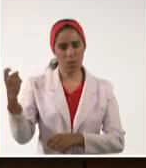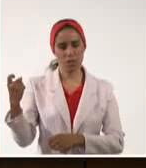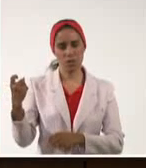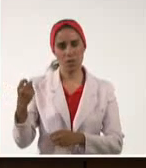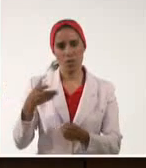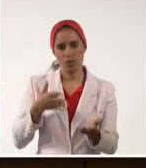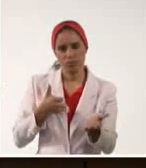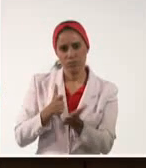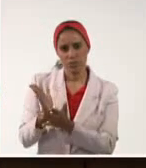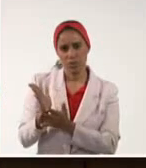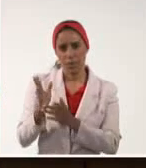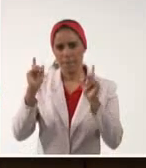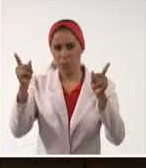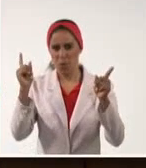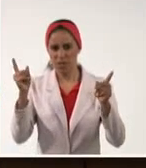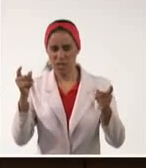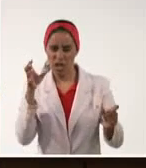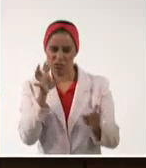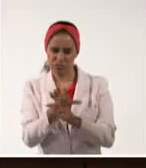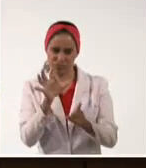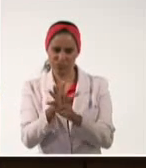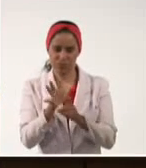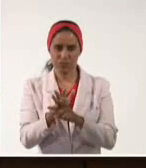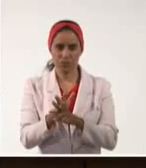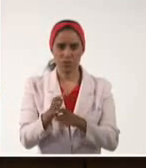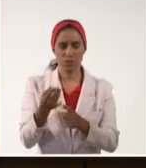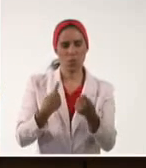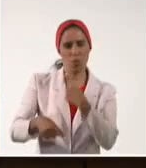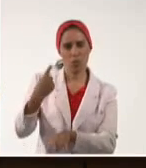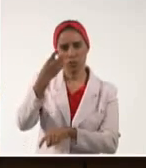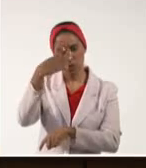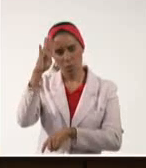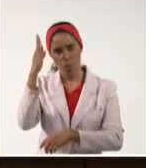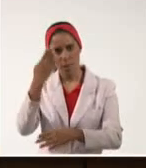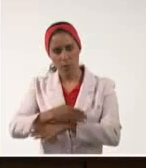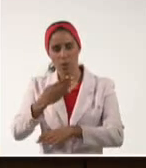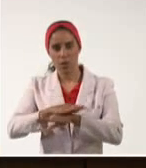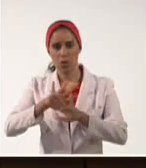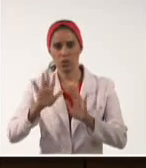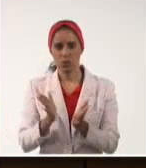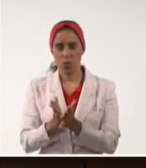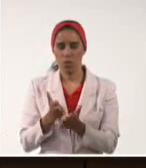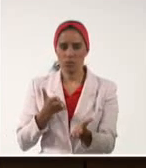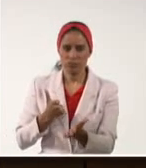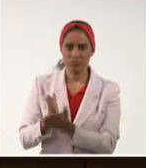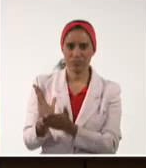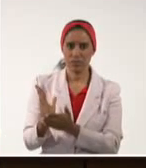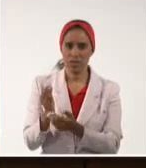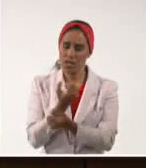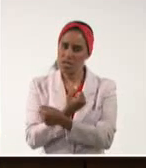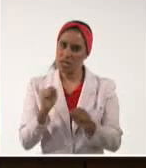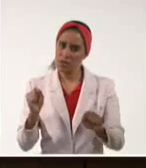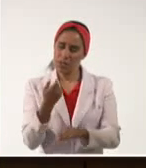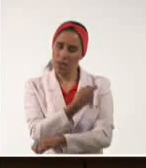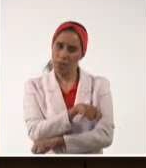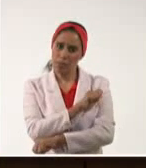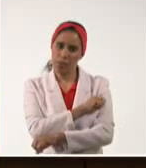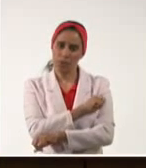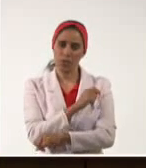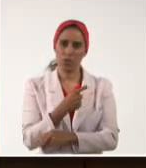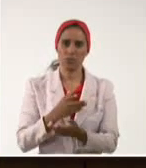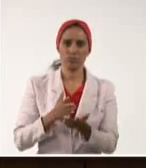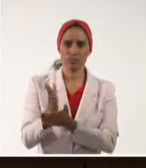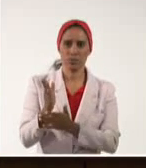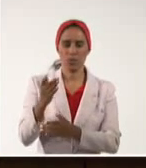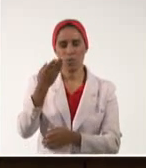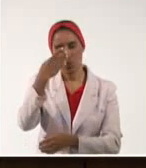la política de persecución y cerco a Cuba y el ideal de prosperidad para el pueblo que ha movido a los revolucionarios cubanos